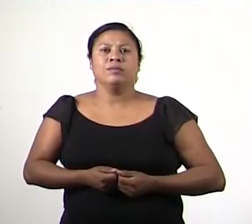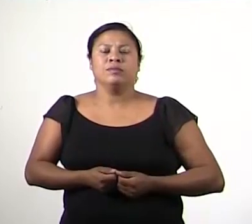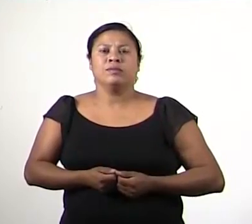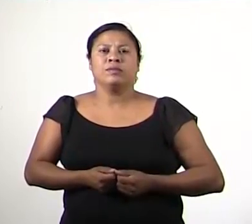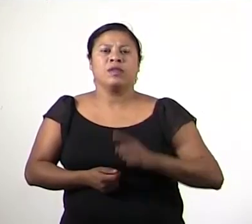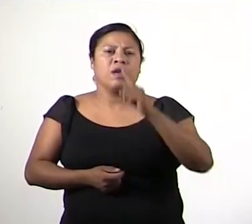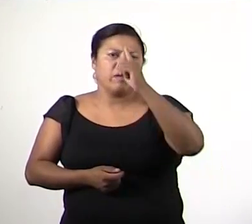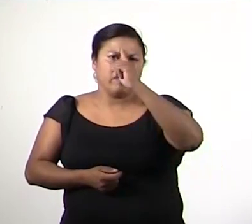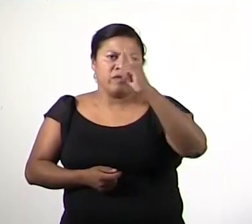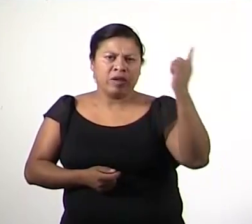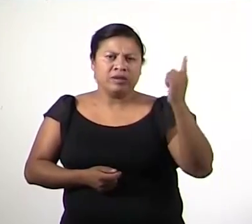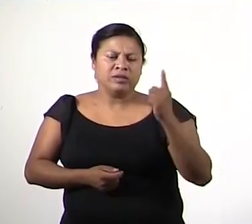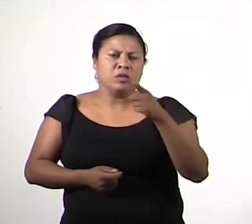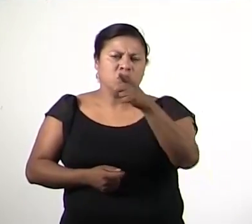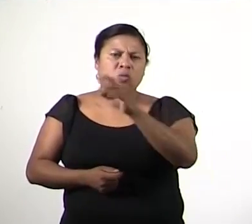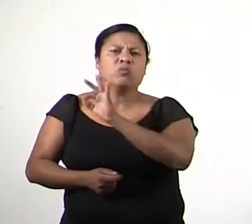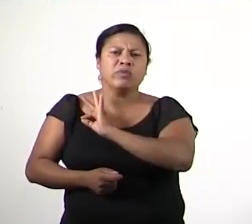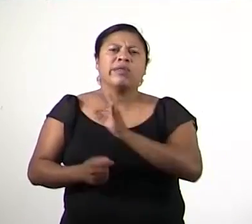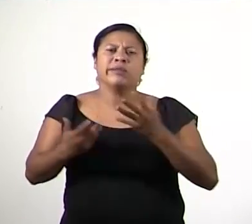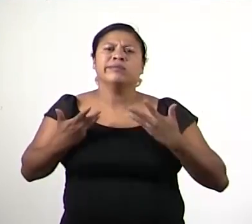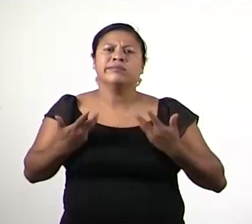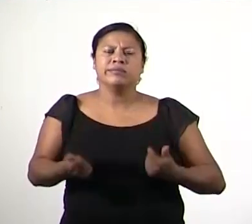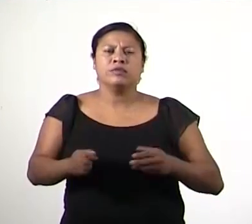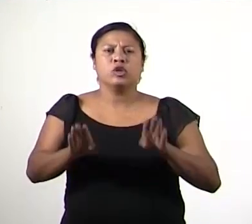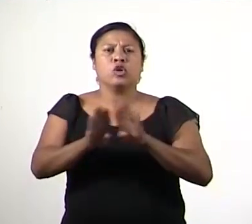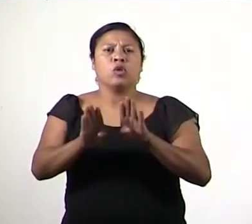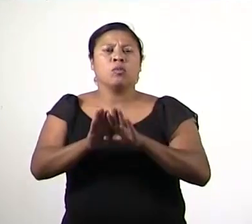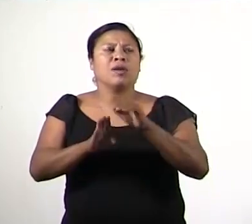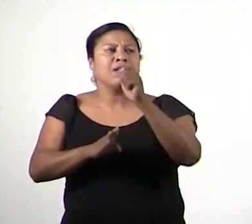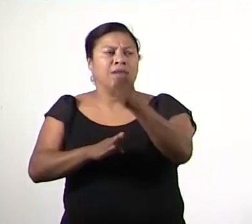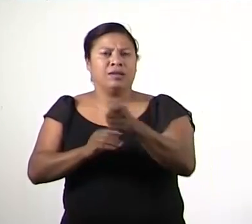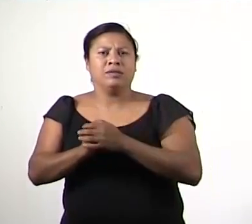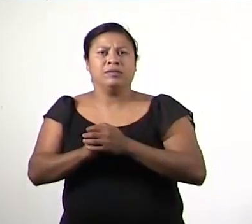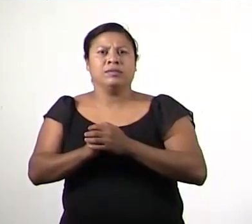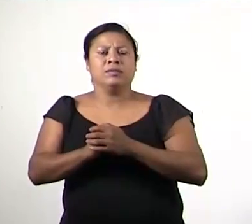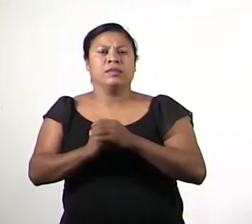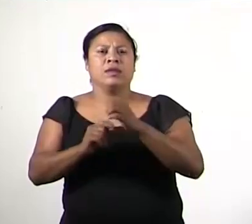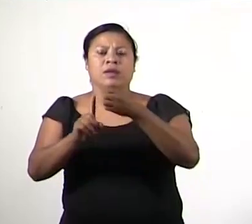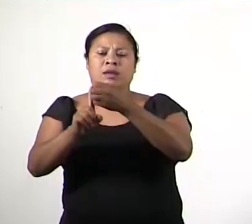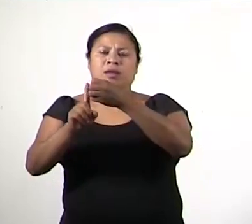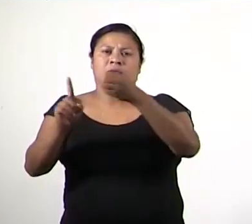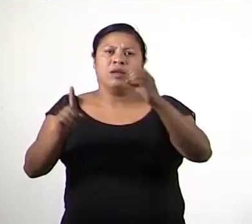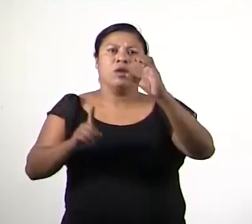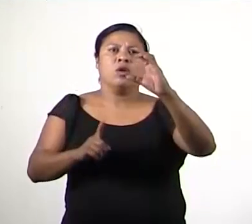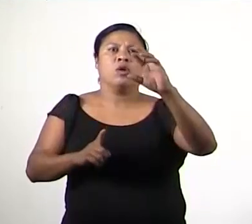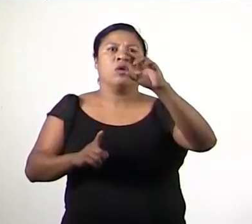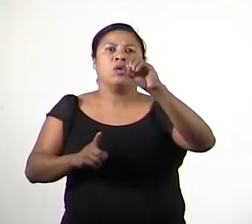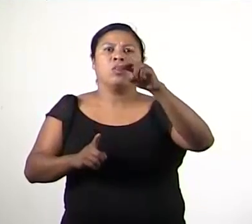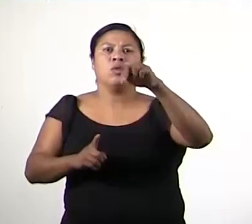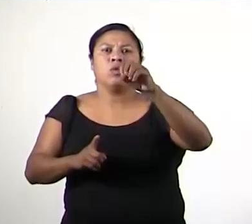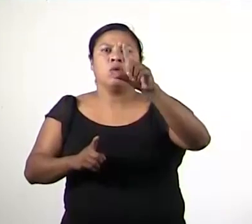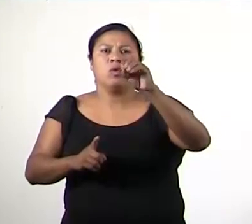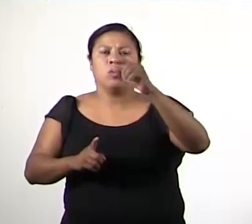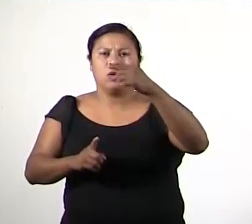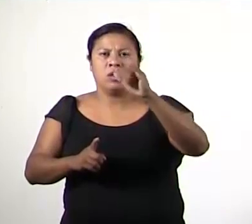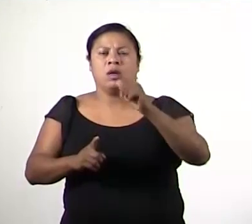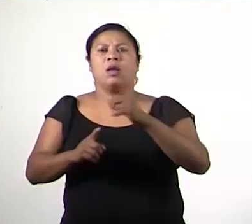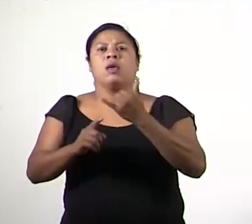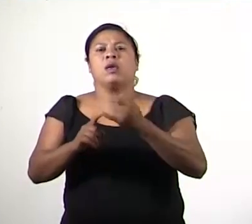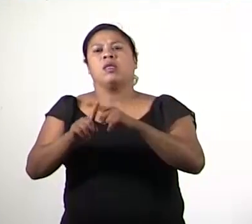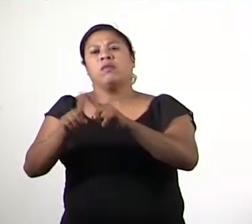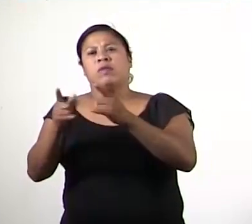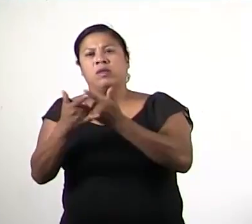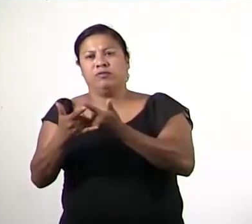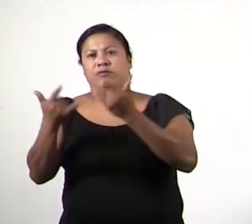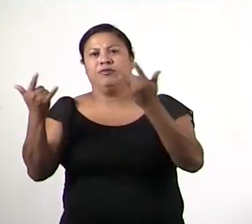de fácil comprensión la relación de la cronología y la formación de un relato